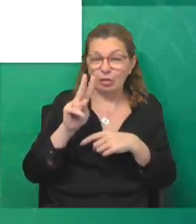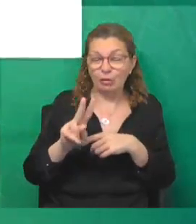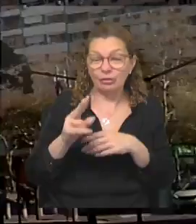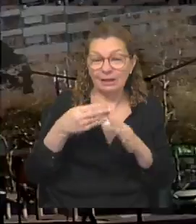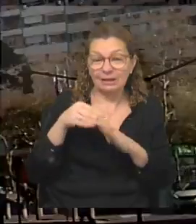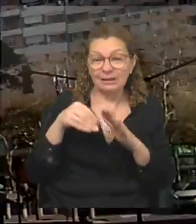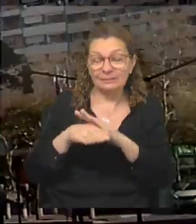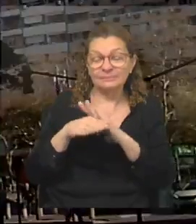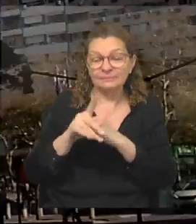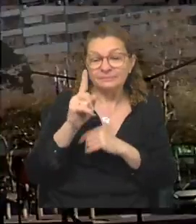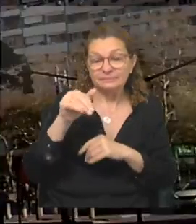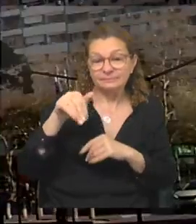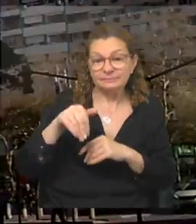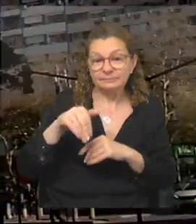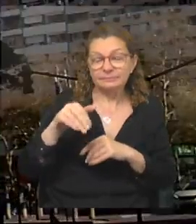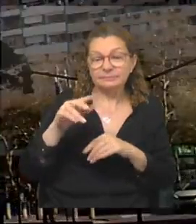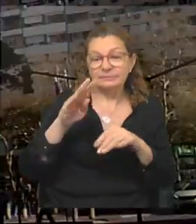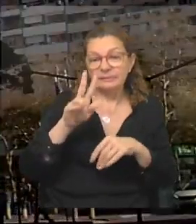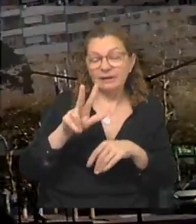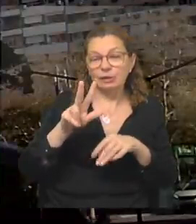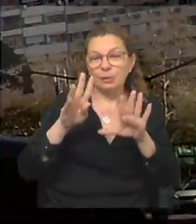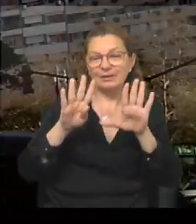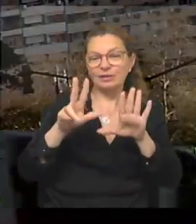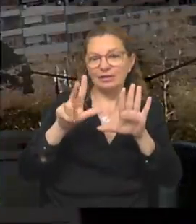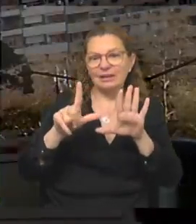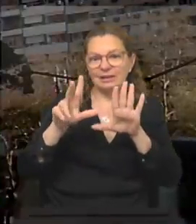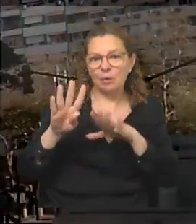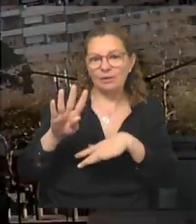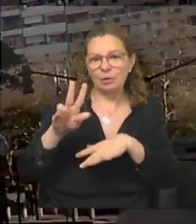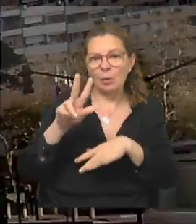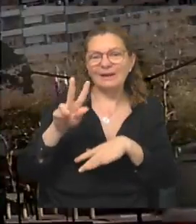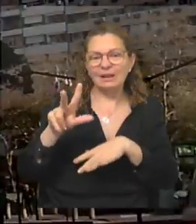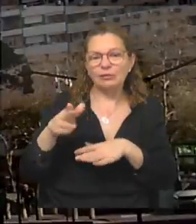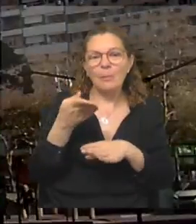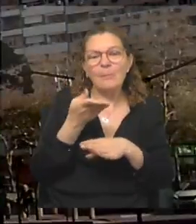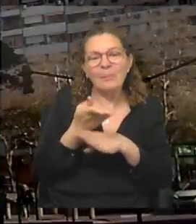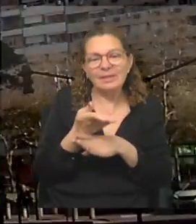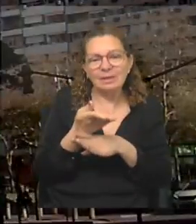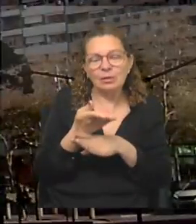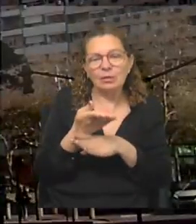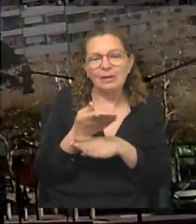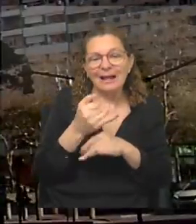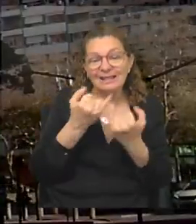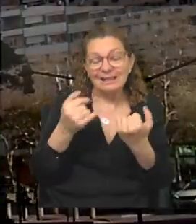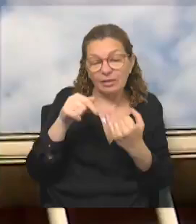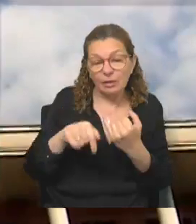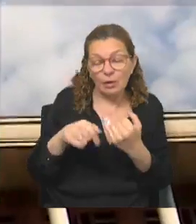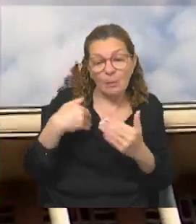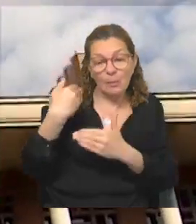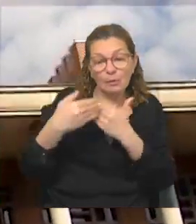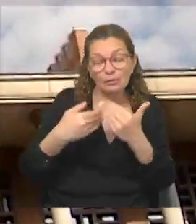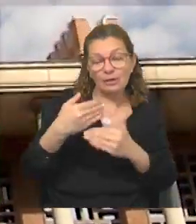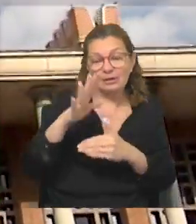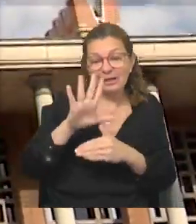ingresaron 1,394 748 solicitudes de las cuales al día de hoy están en proceso